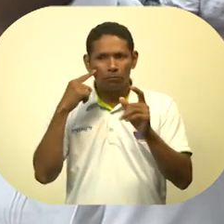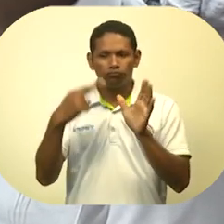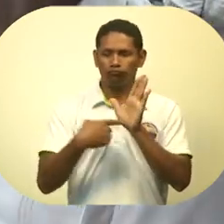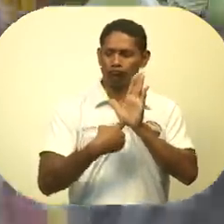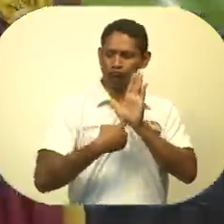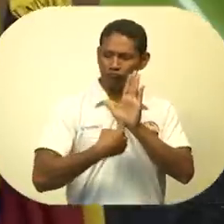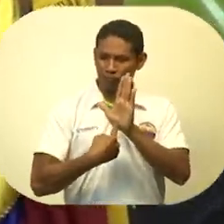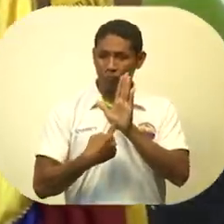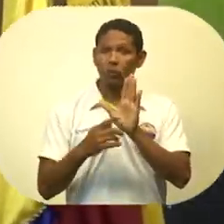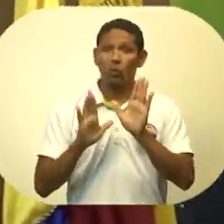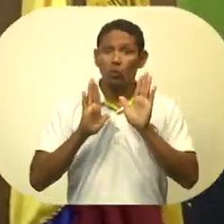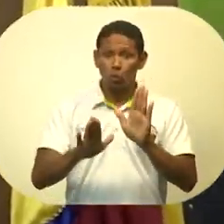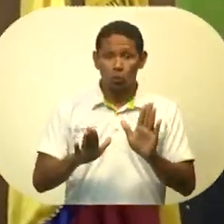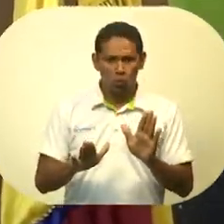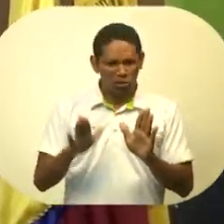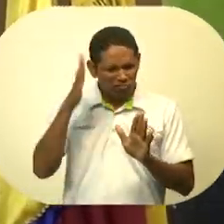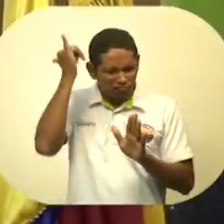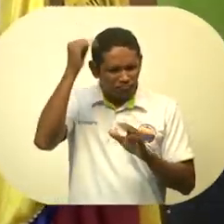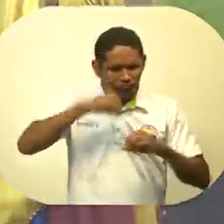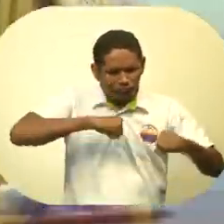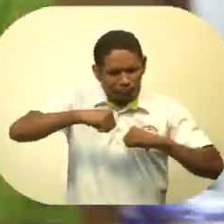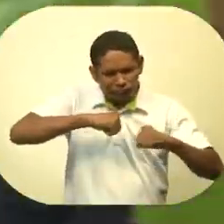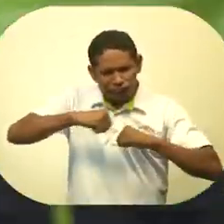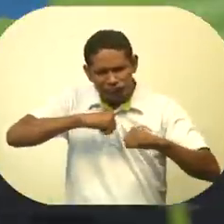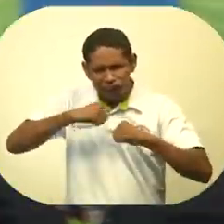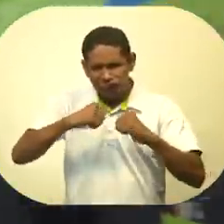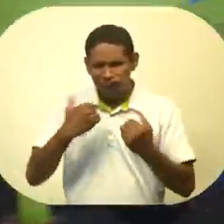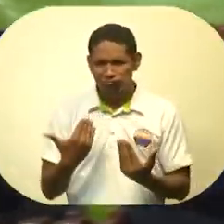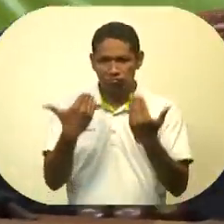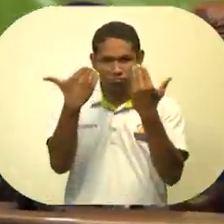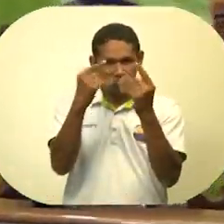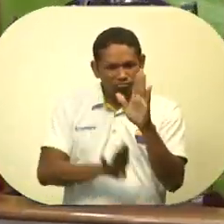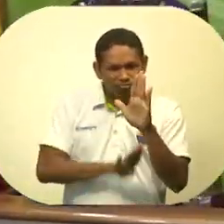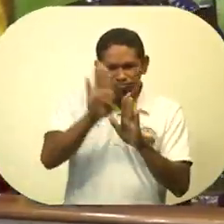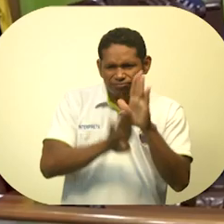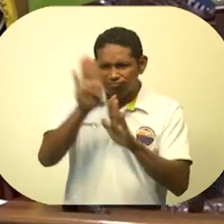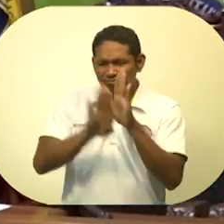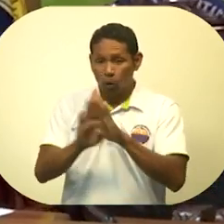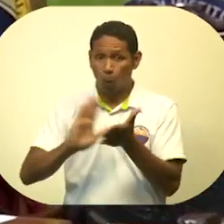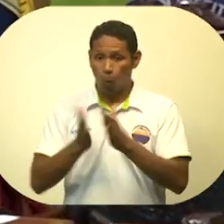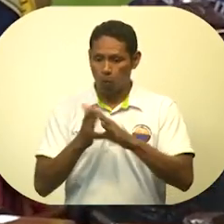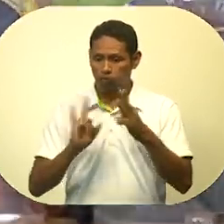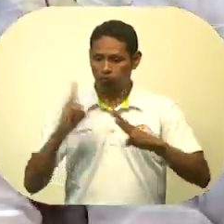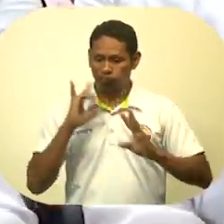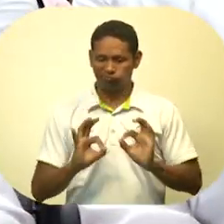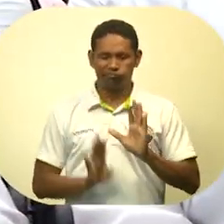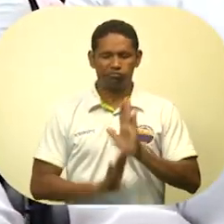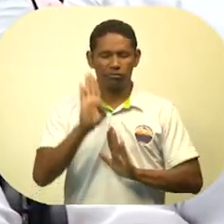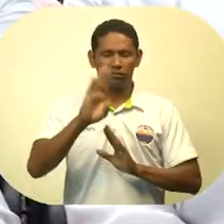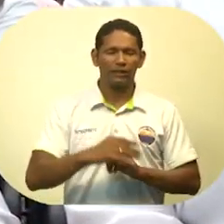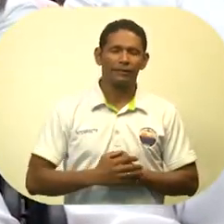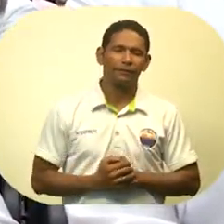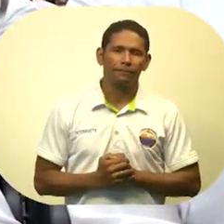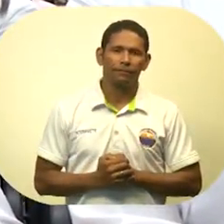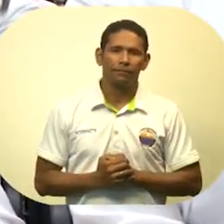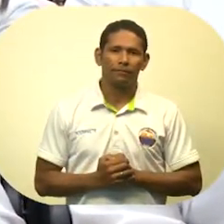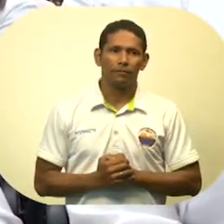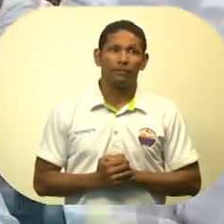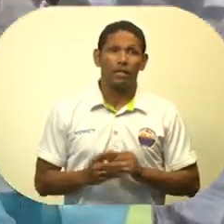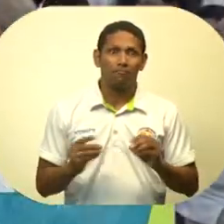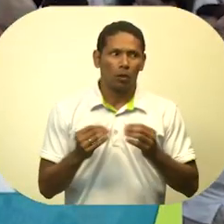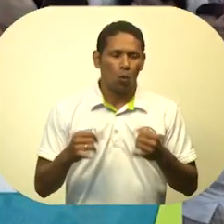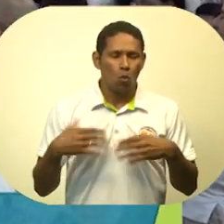Vera Salazar, buscando reconocer el desempeño académico, incentivando el rendimiento y la calidad de los miembros de la comunidad